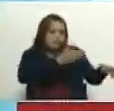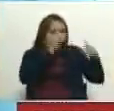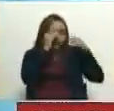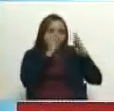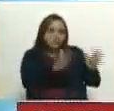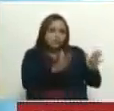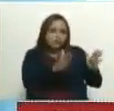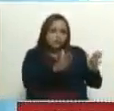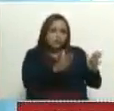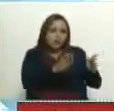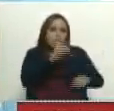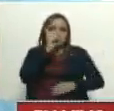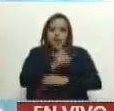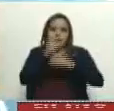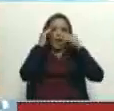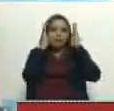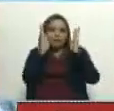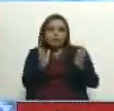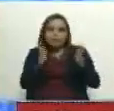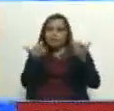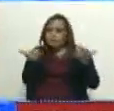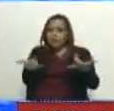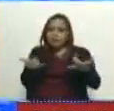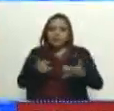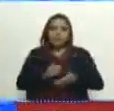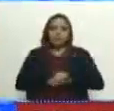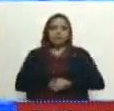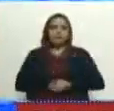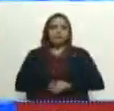Es el momento de actuar.